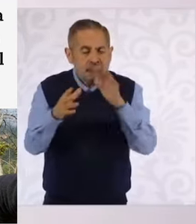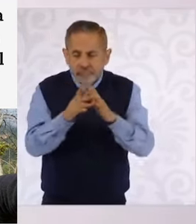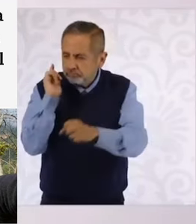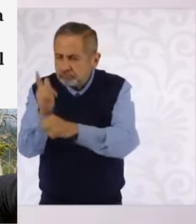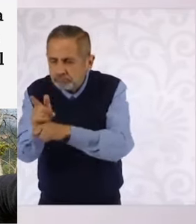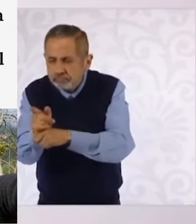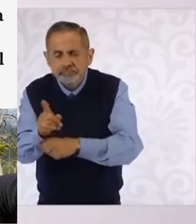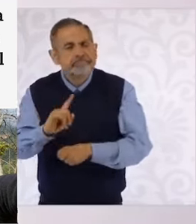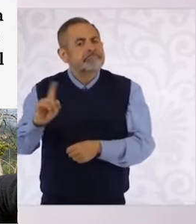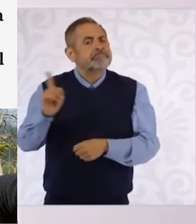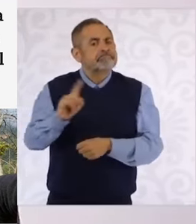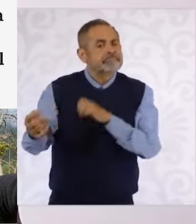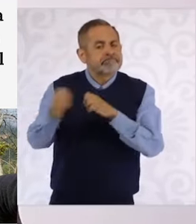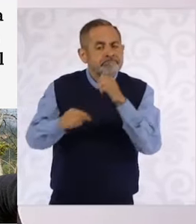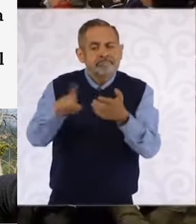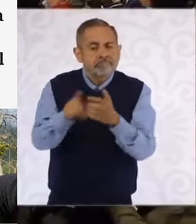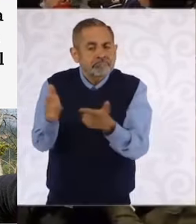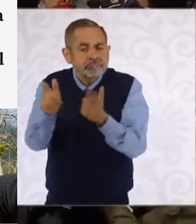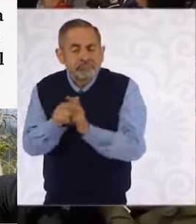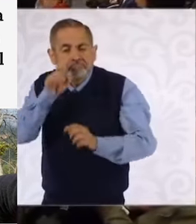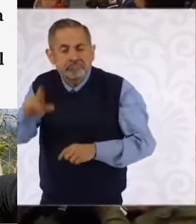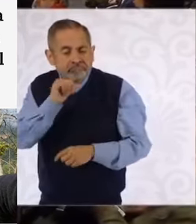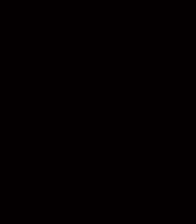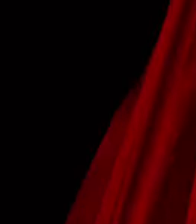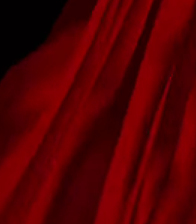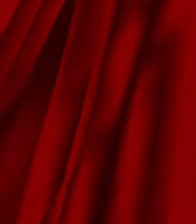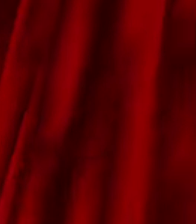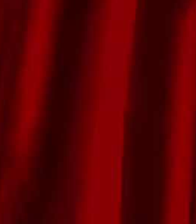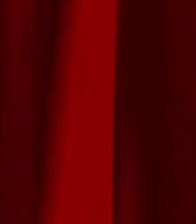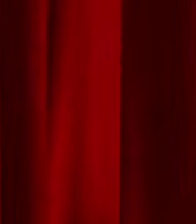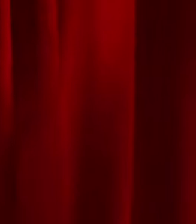nosotros al momento no podemos confirmar eso ese es el móvil